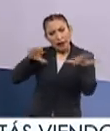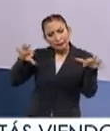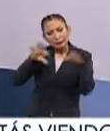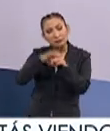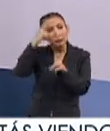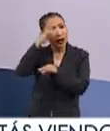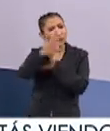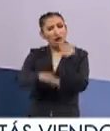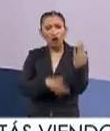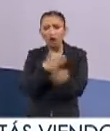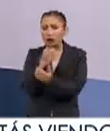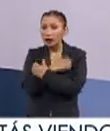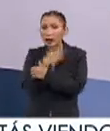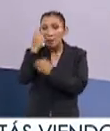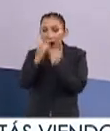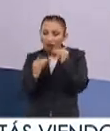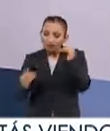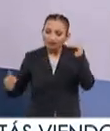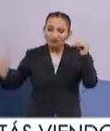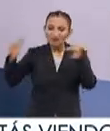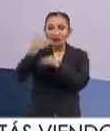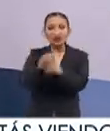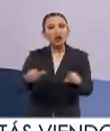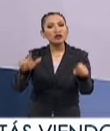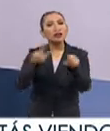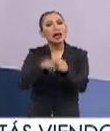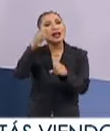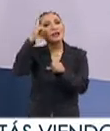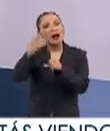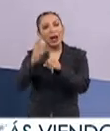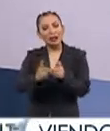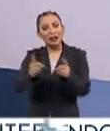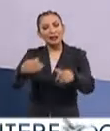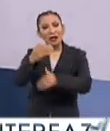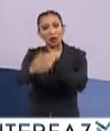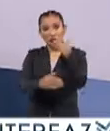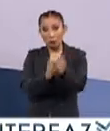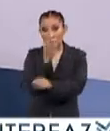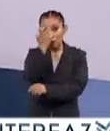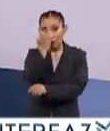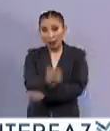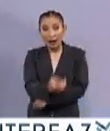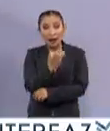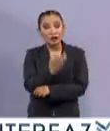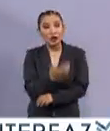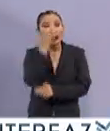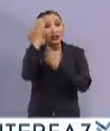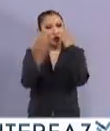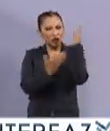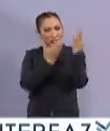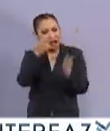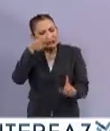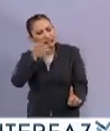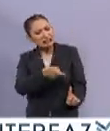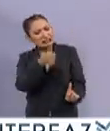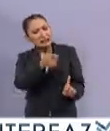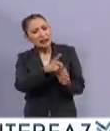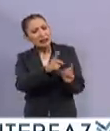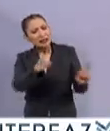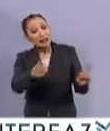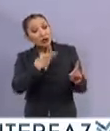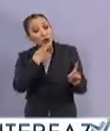para todo, por supuesto, para el crecimiento social y para el desarrollo. Es por eso que estudiar el desarrollo